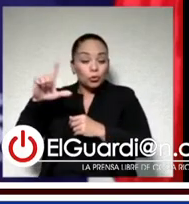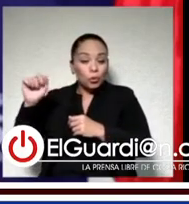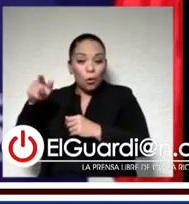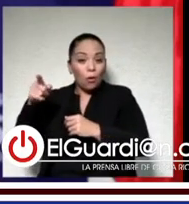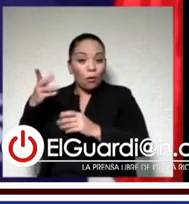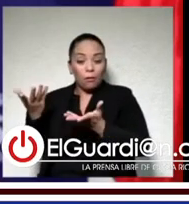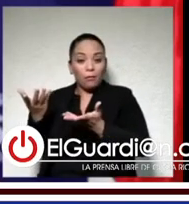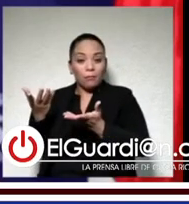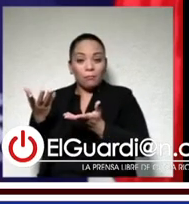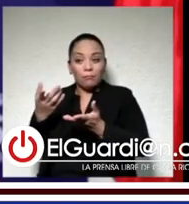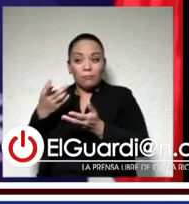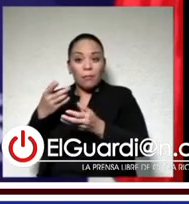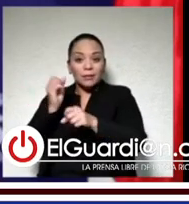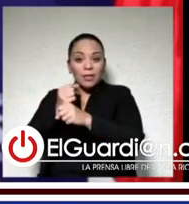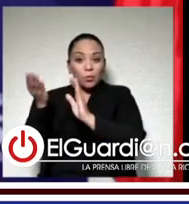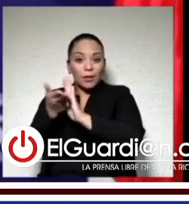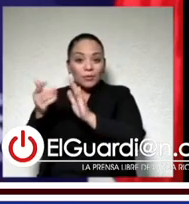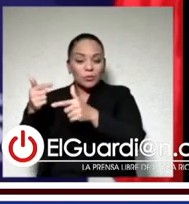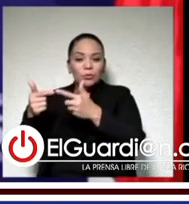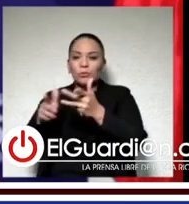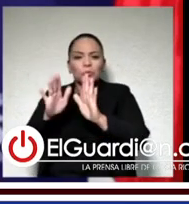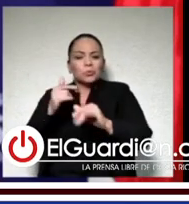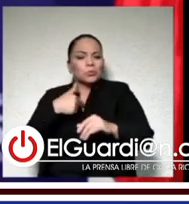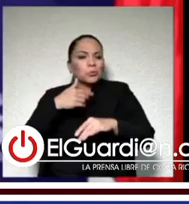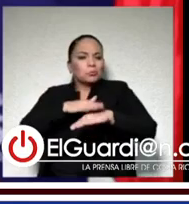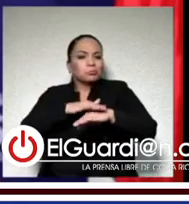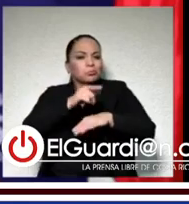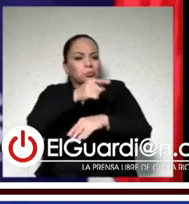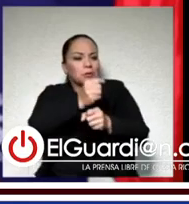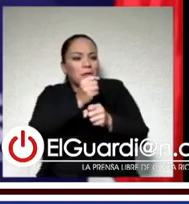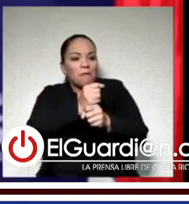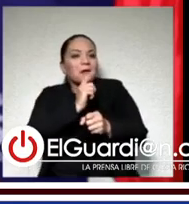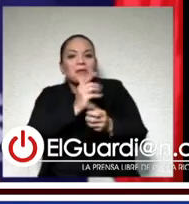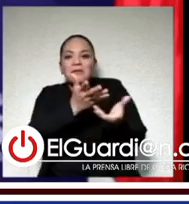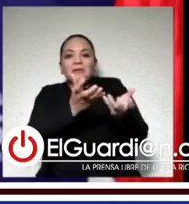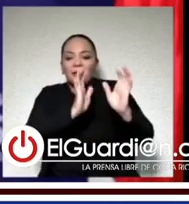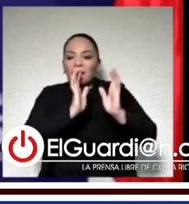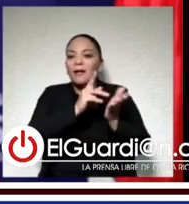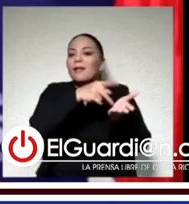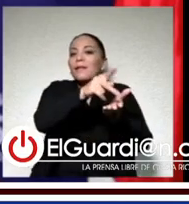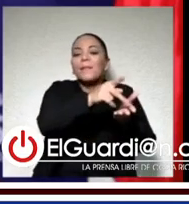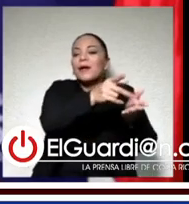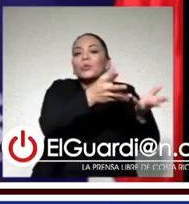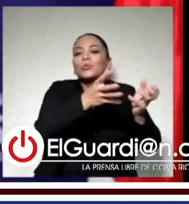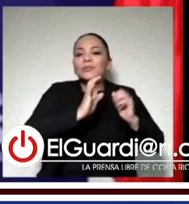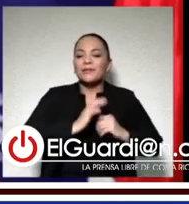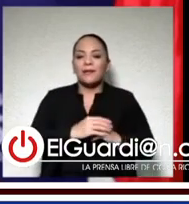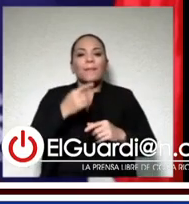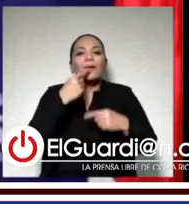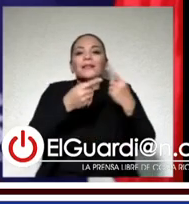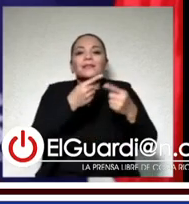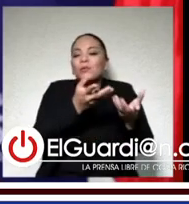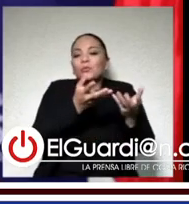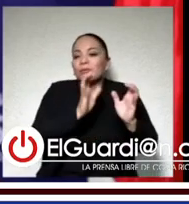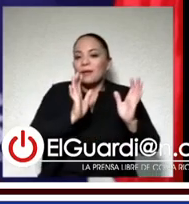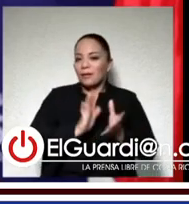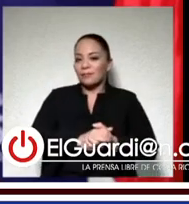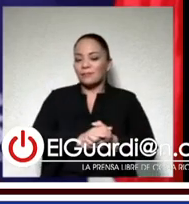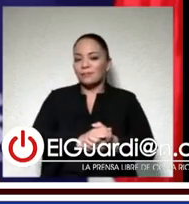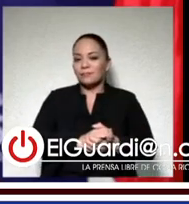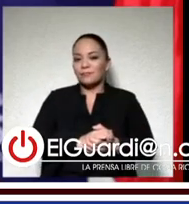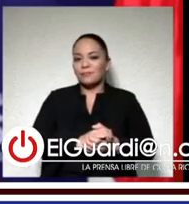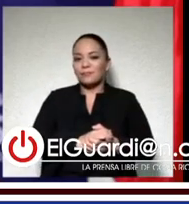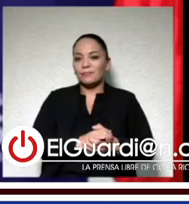Yo avalo que usted trabaje para quien trabaja, le paguen lo que le pagan para decir lo que tiene que decir. Es